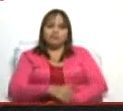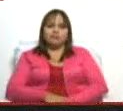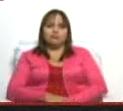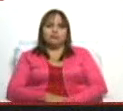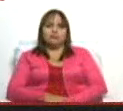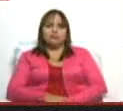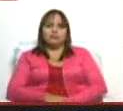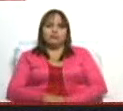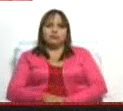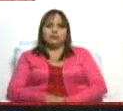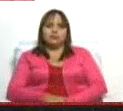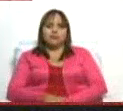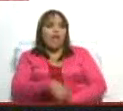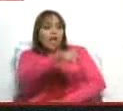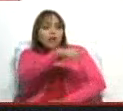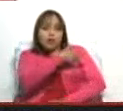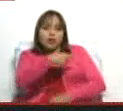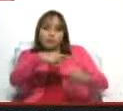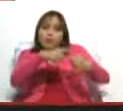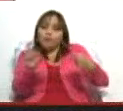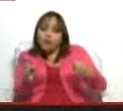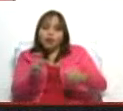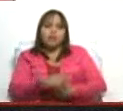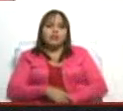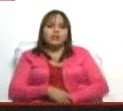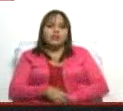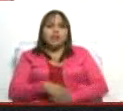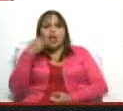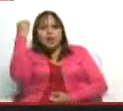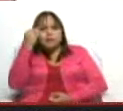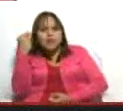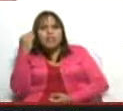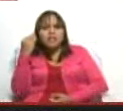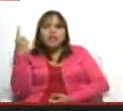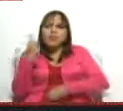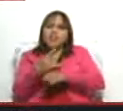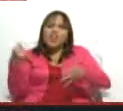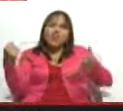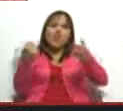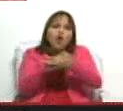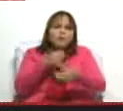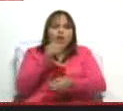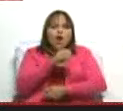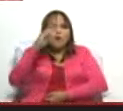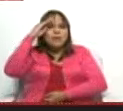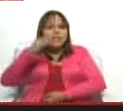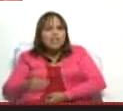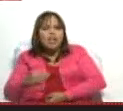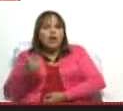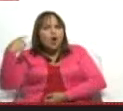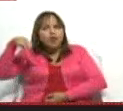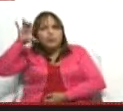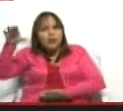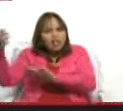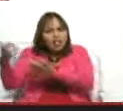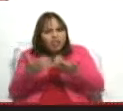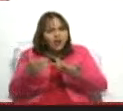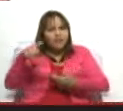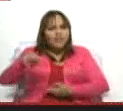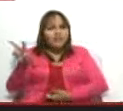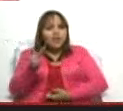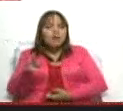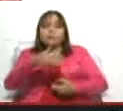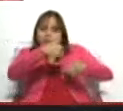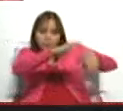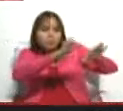Que queden por fuera los que creen que la vía es por un golpe de Estado, por la invasión de otro país. Que queden por fuera